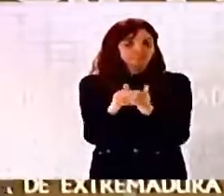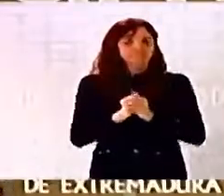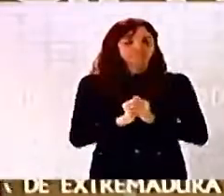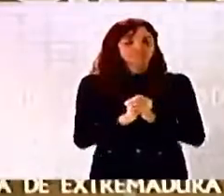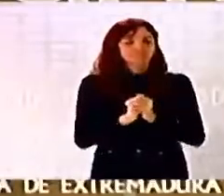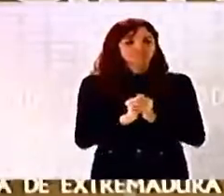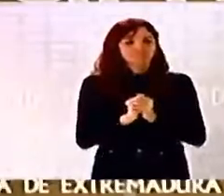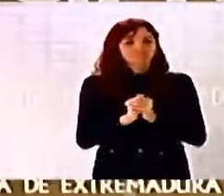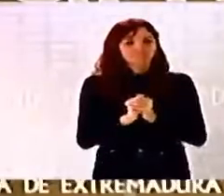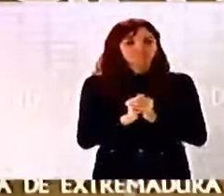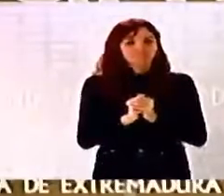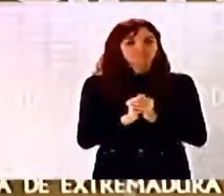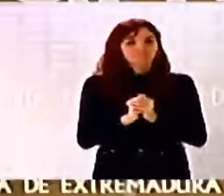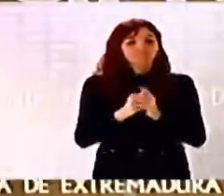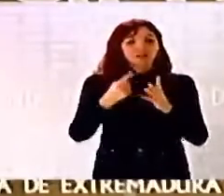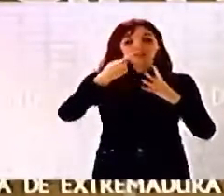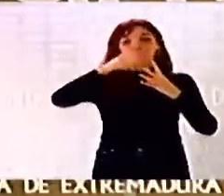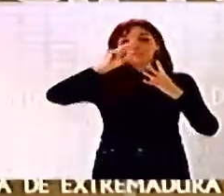Hay indicadores